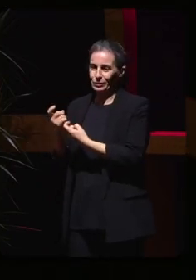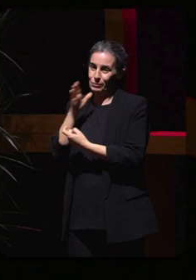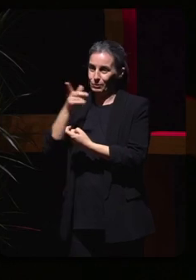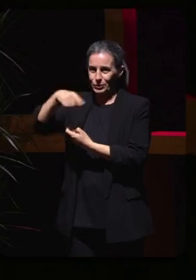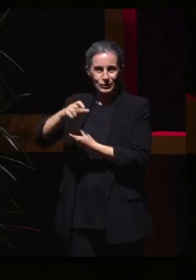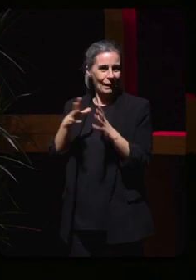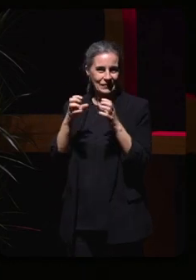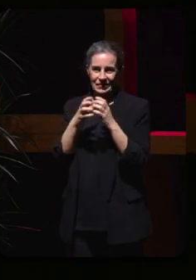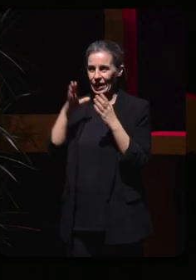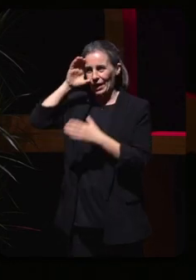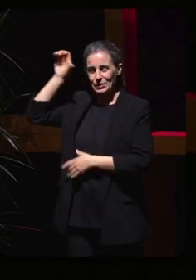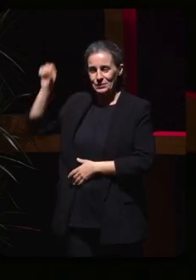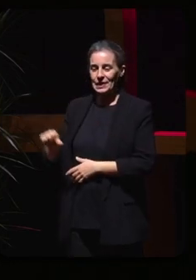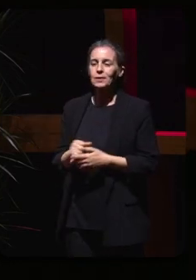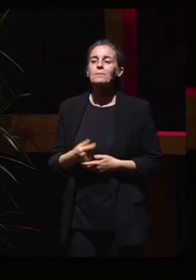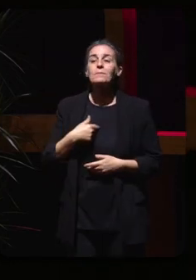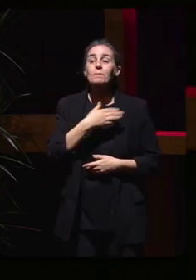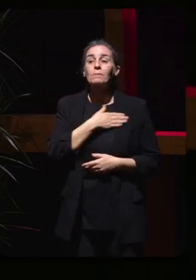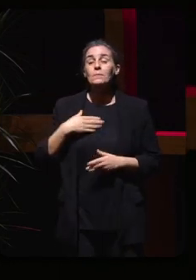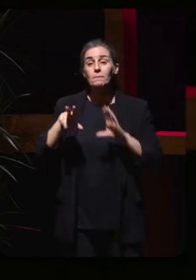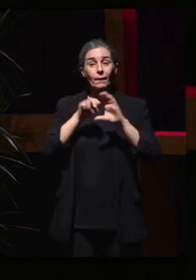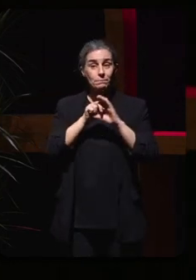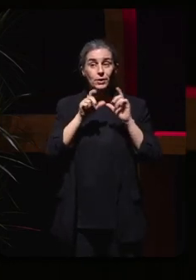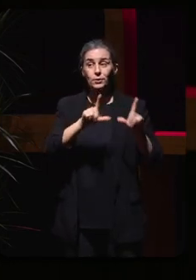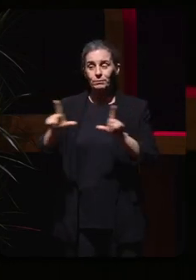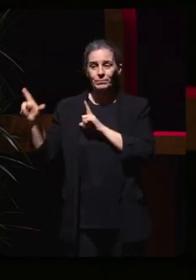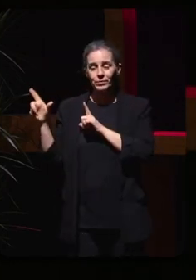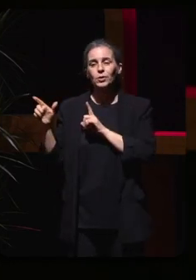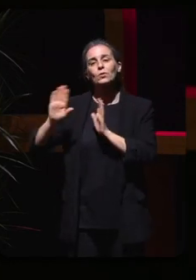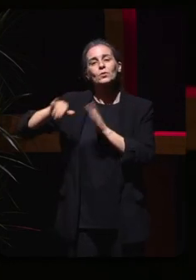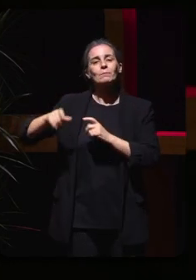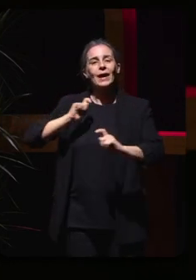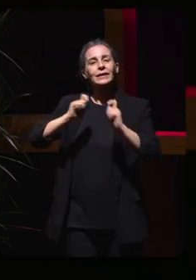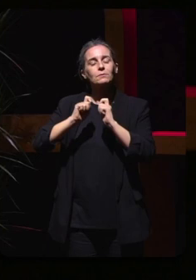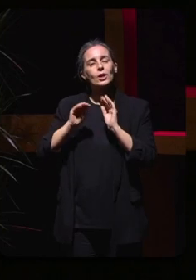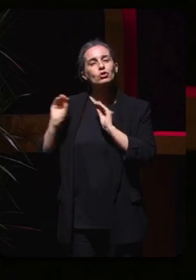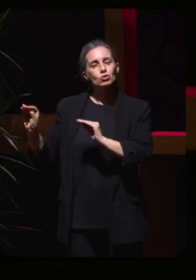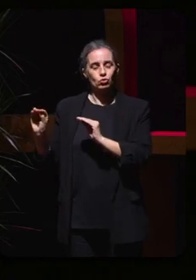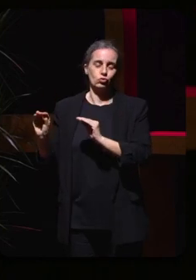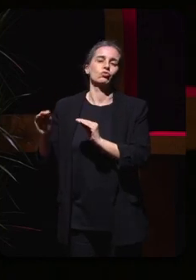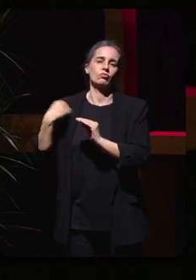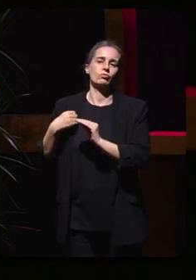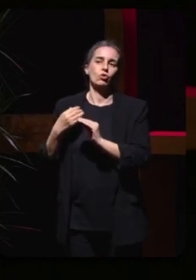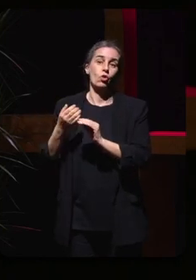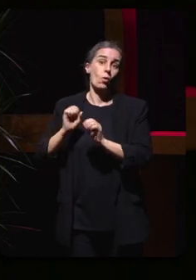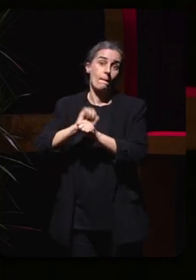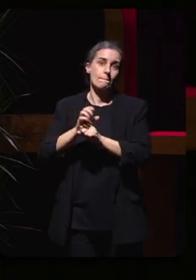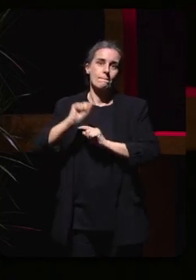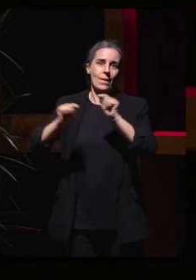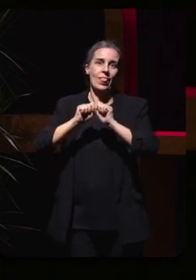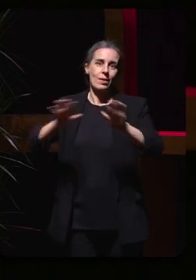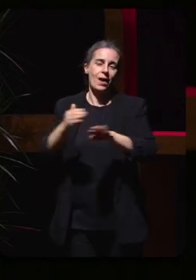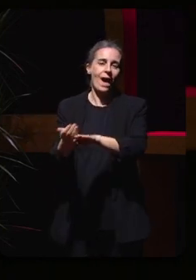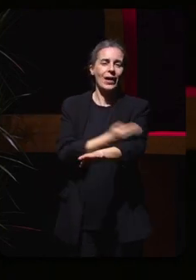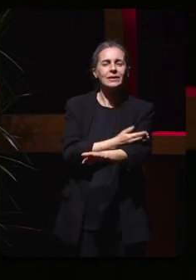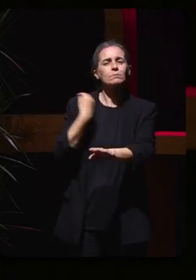escucharla. Quiero compartir con vosotros un pequeño vídeo de una de las últimas entrevistas que yo vi de Rosa María Calaf antes de la pandemia. Fue en el programa de Buenafuente y